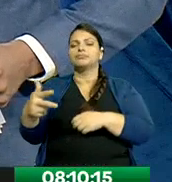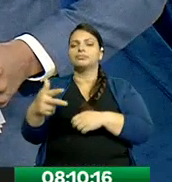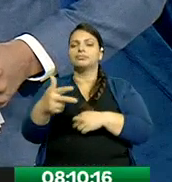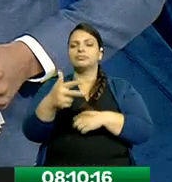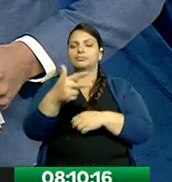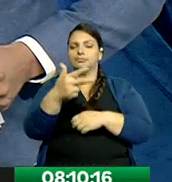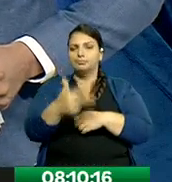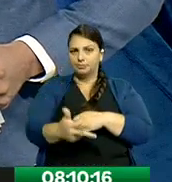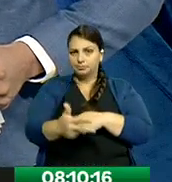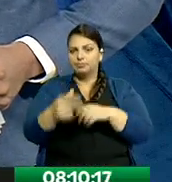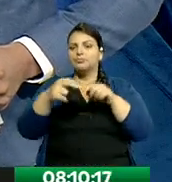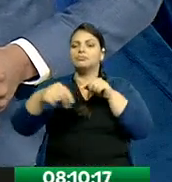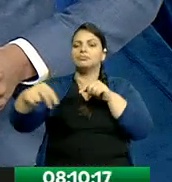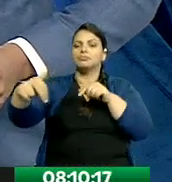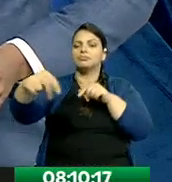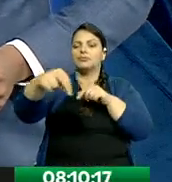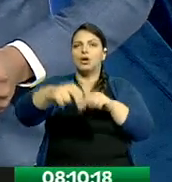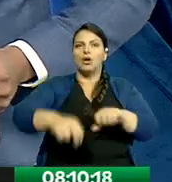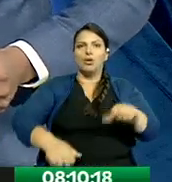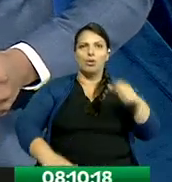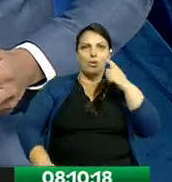interceptarlo. Policía investiga el